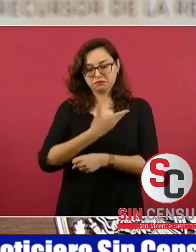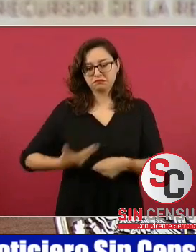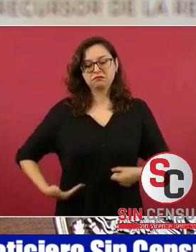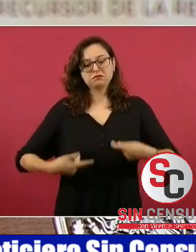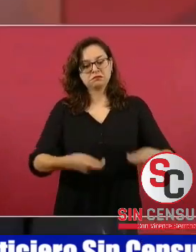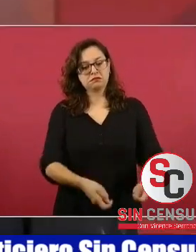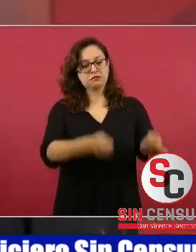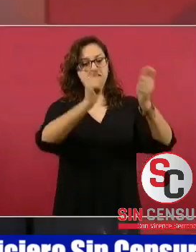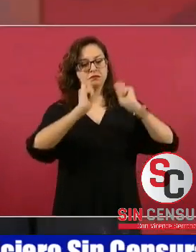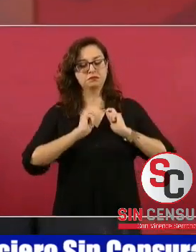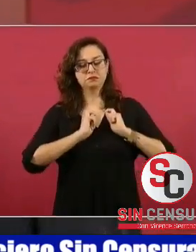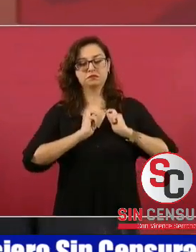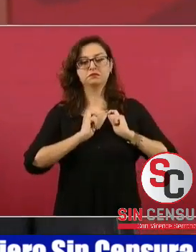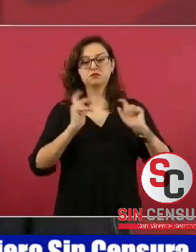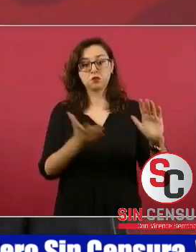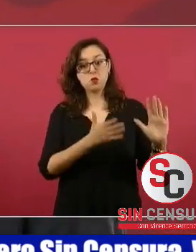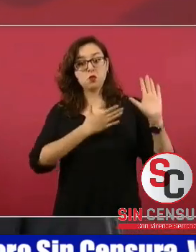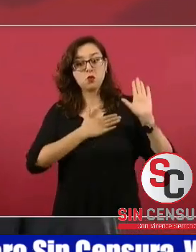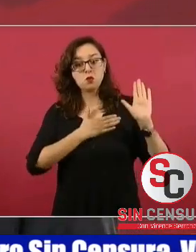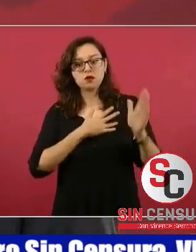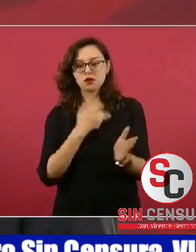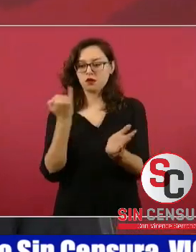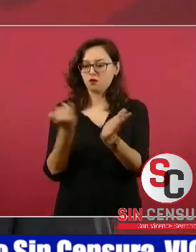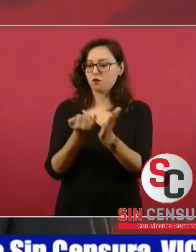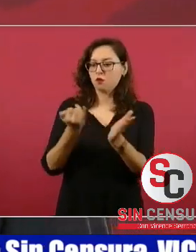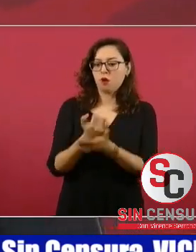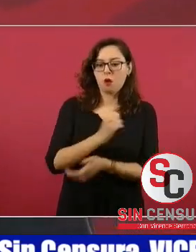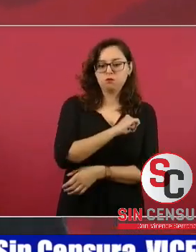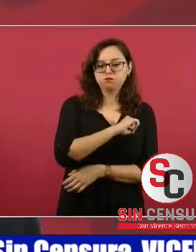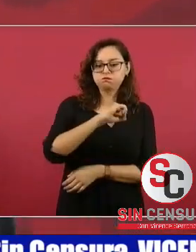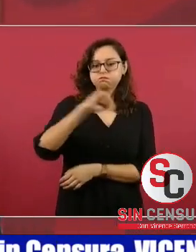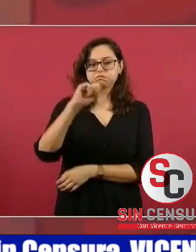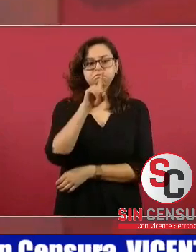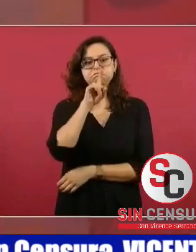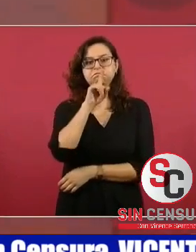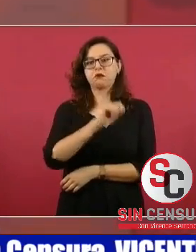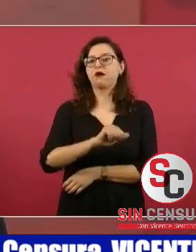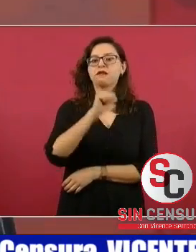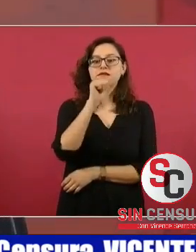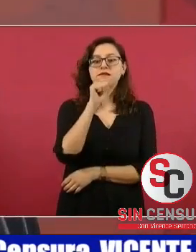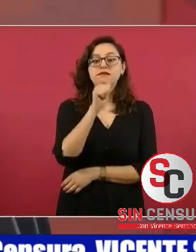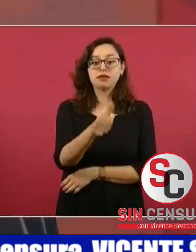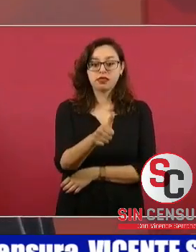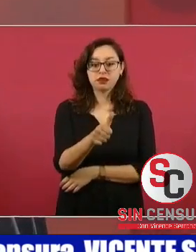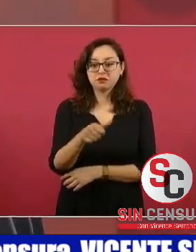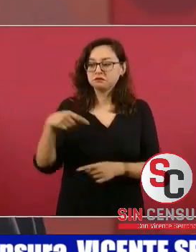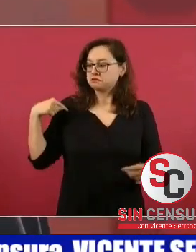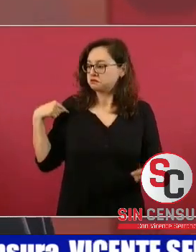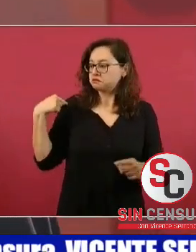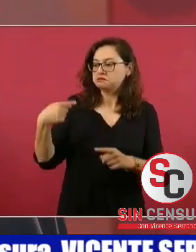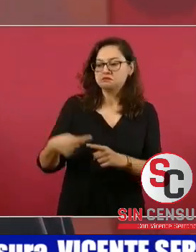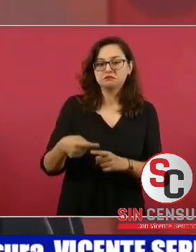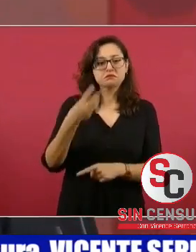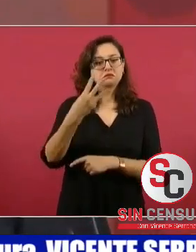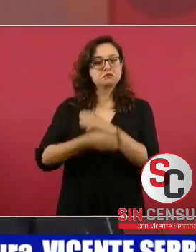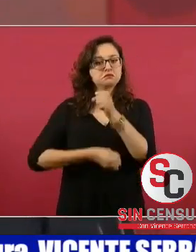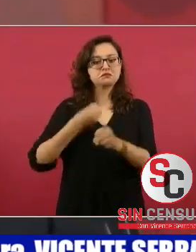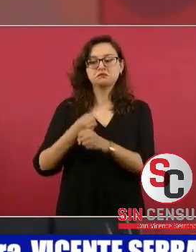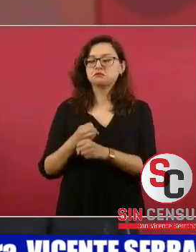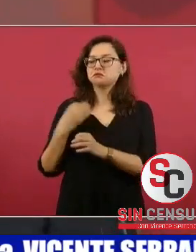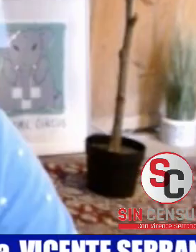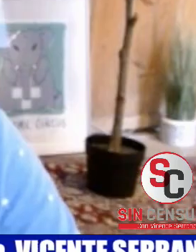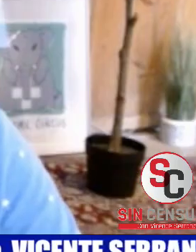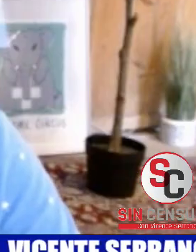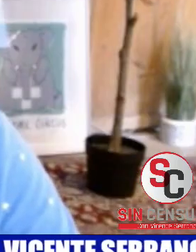ahí los que hacen este tipo de planteamientos? Y bueno, pues el presidente le asegura que es